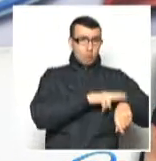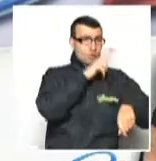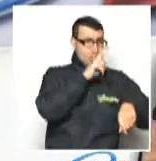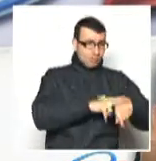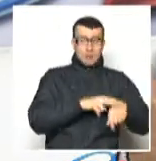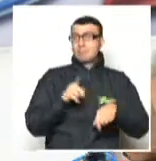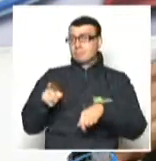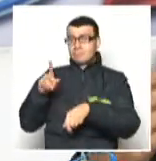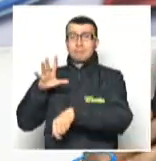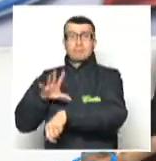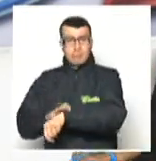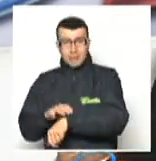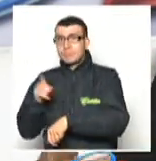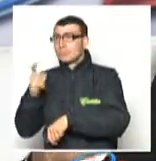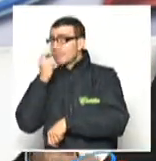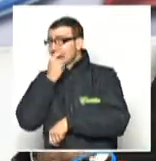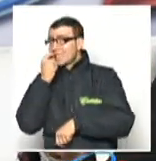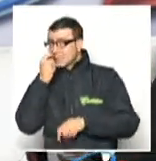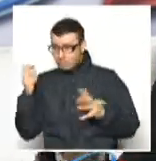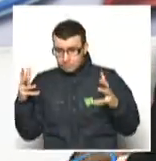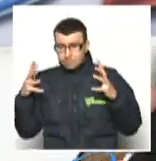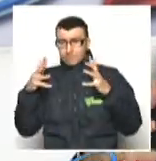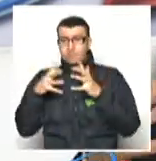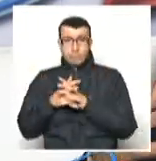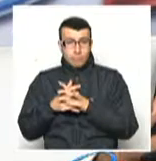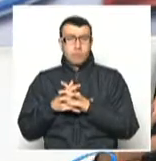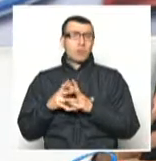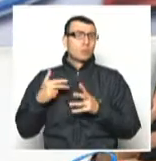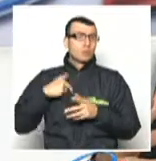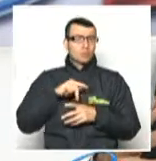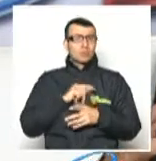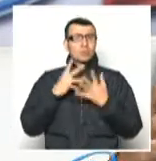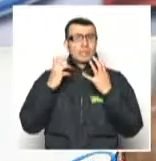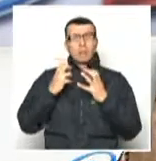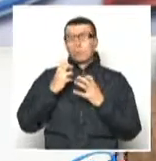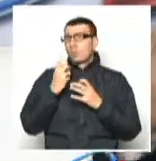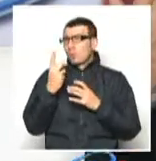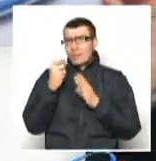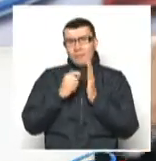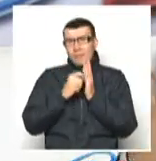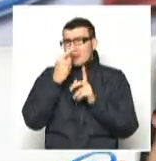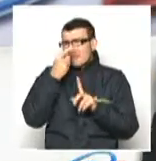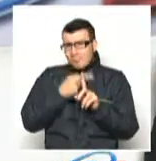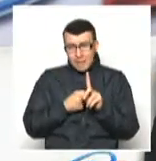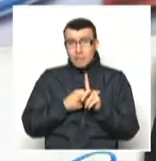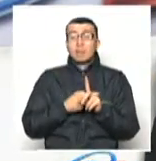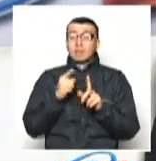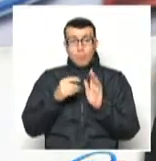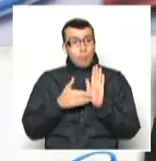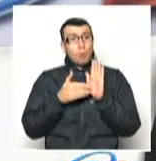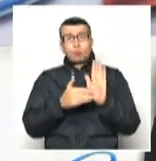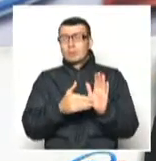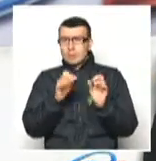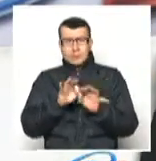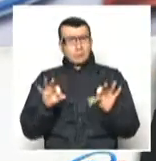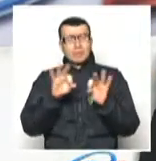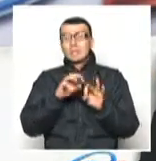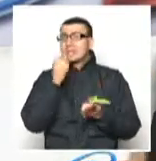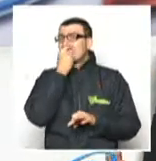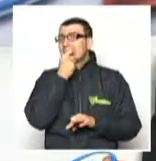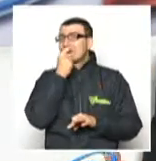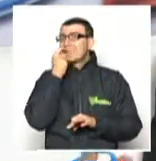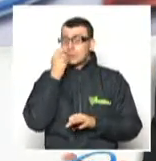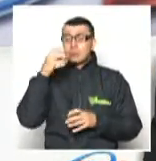yo trato por lo menos una vez al mes que ustedes vean la importancia de la boca en el contexto de la salud, porque